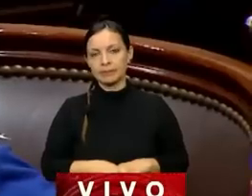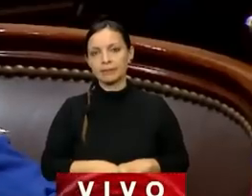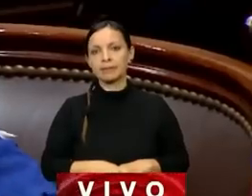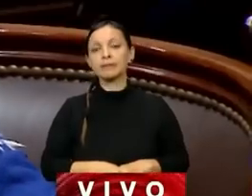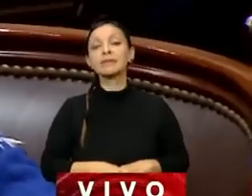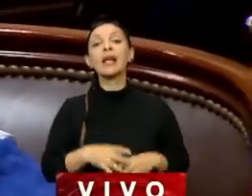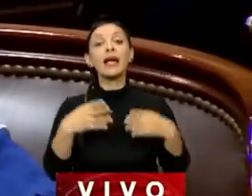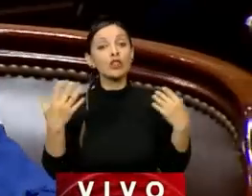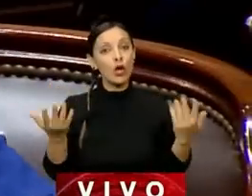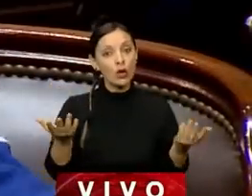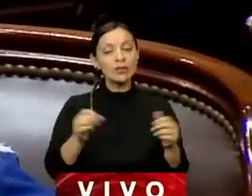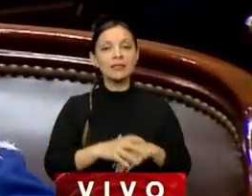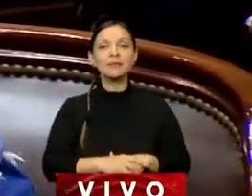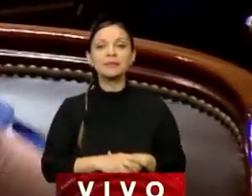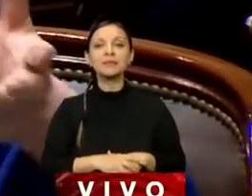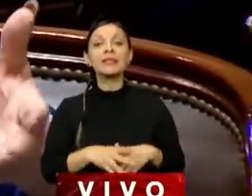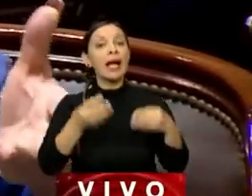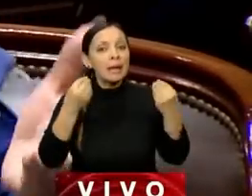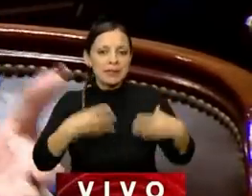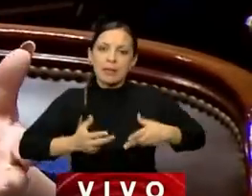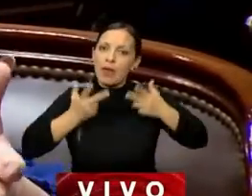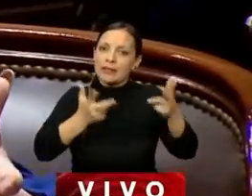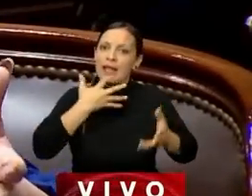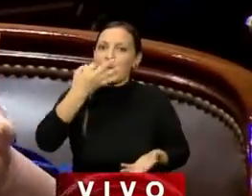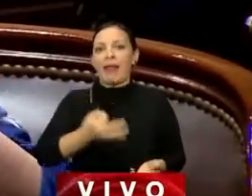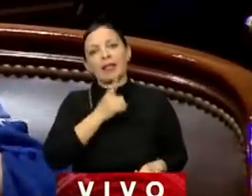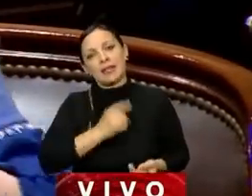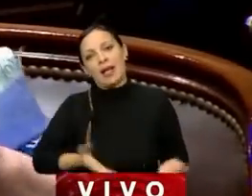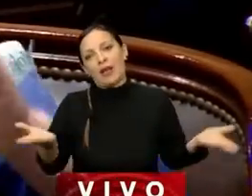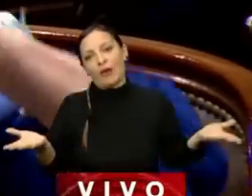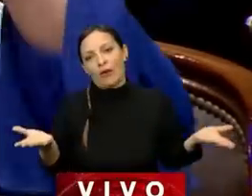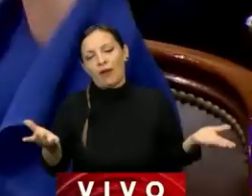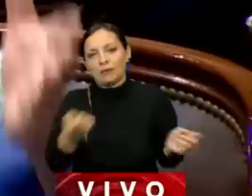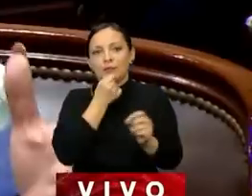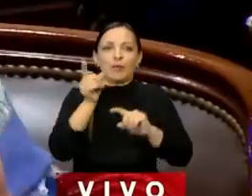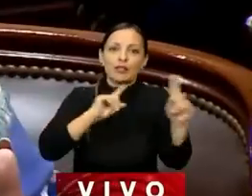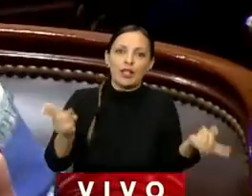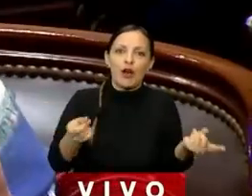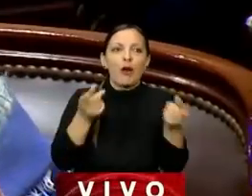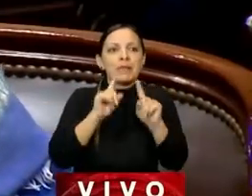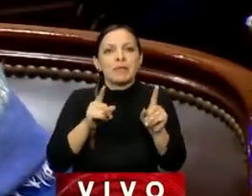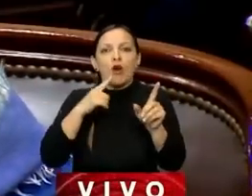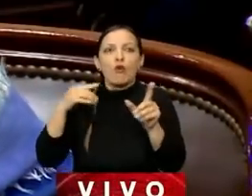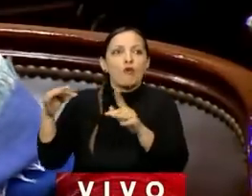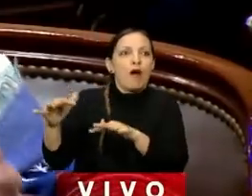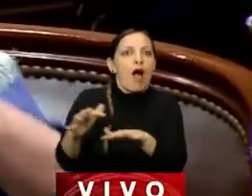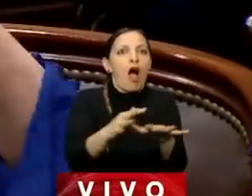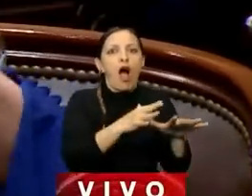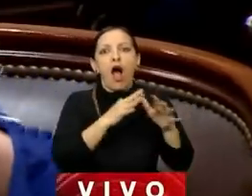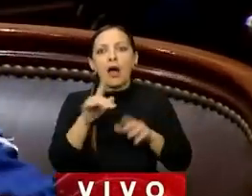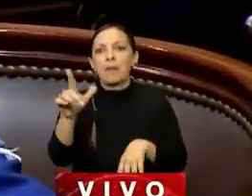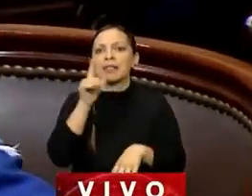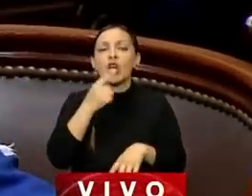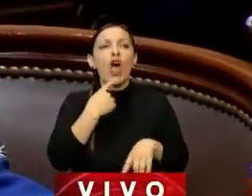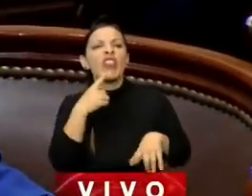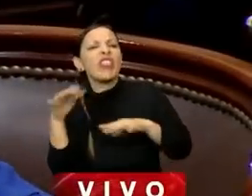Vamos a empezar a decir la verdad en serio, porque si no, creamos el mito. Se